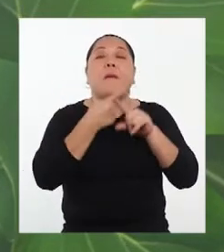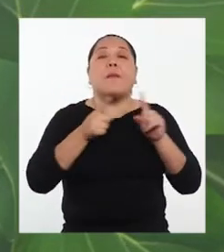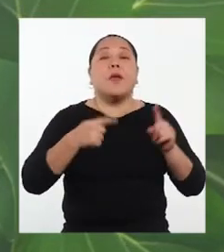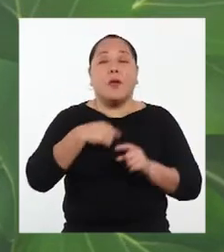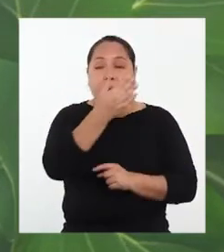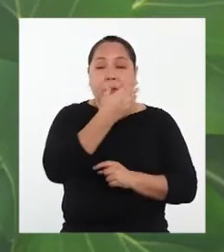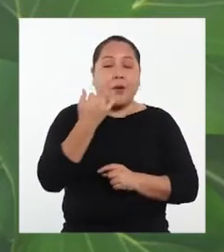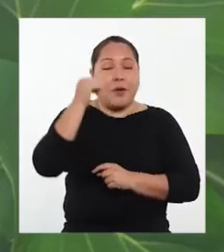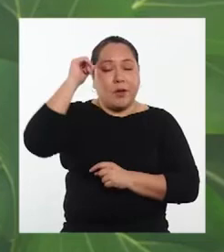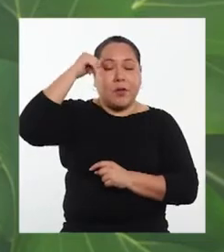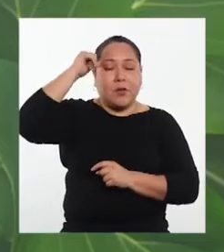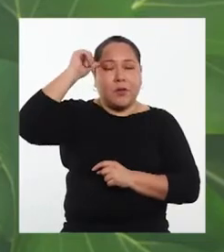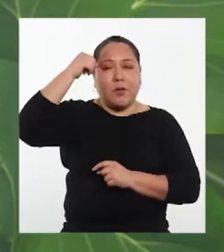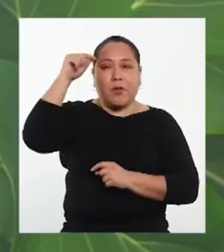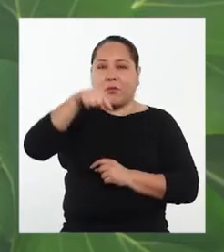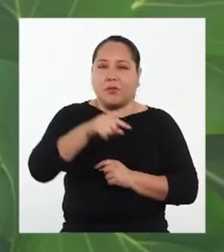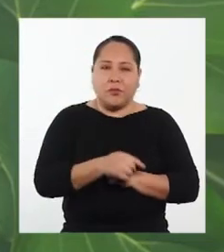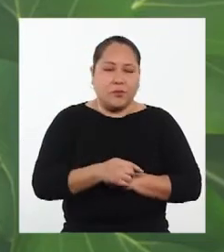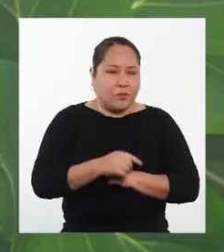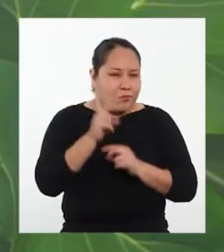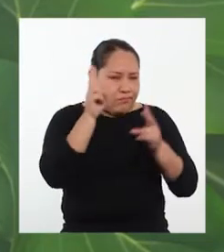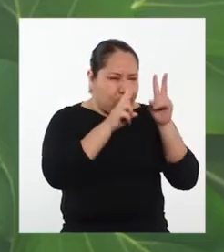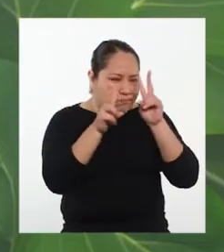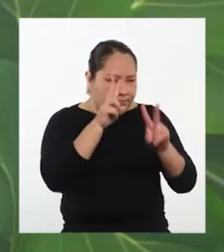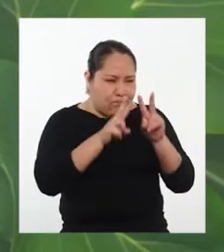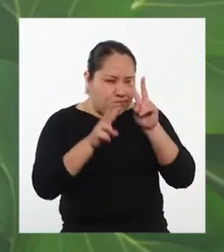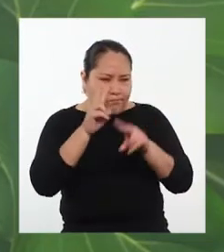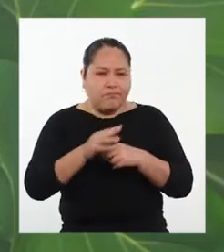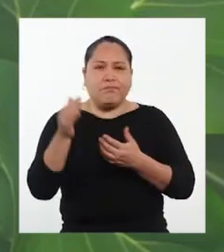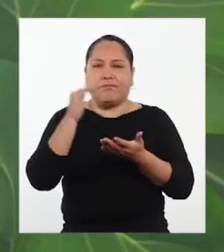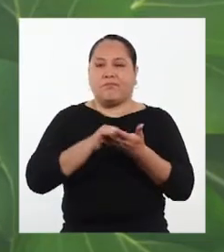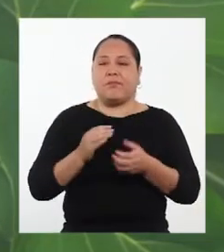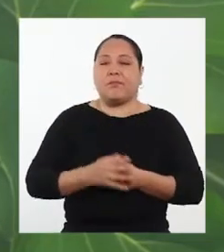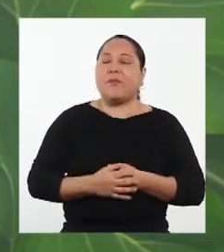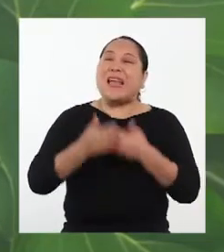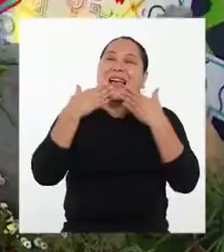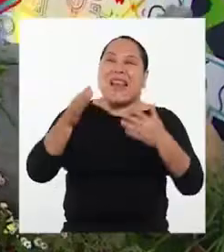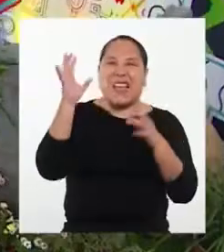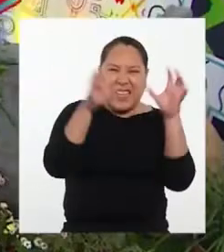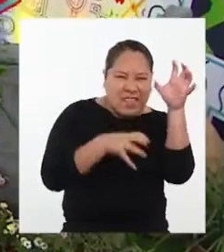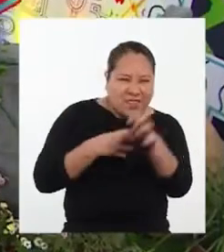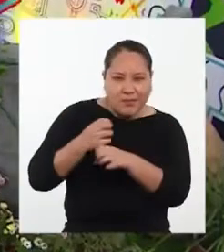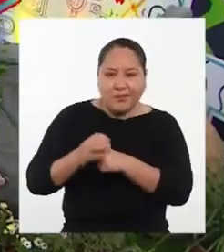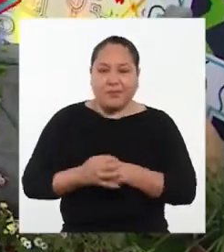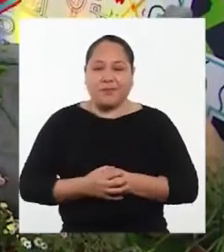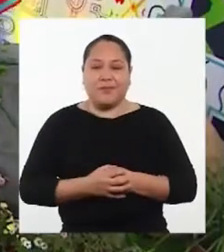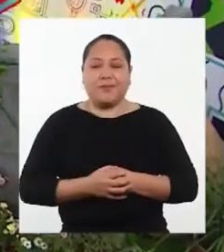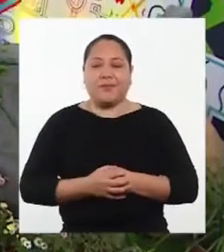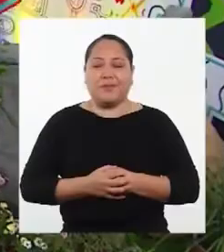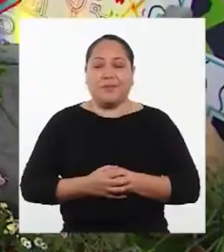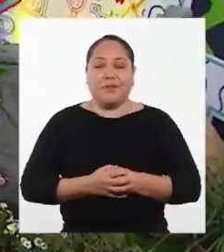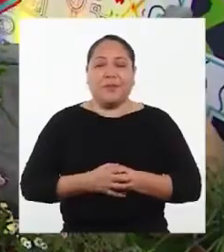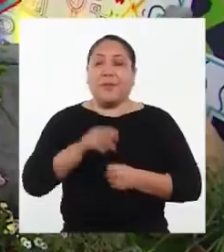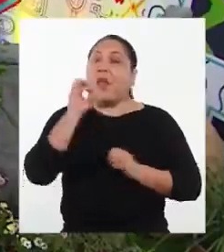pero para mejor recordar, un repaso haremos. ¡Gracias,